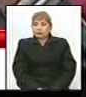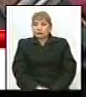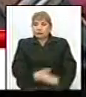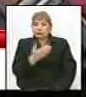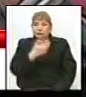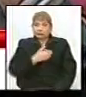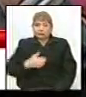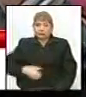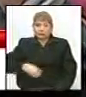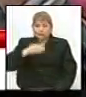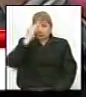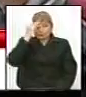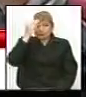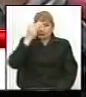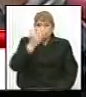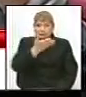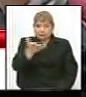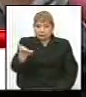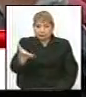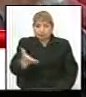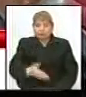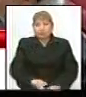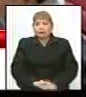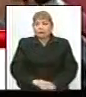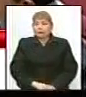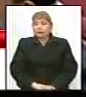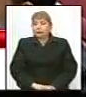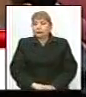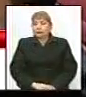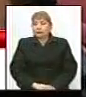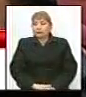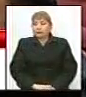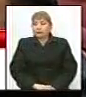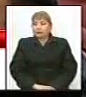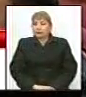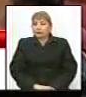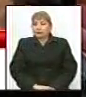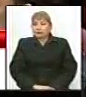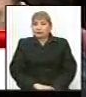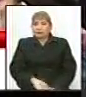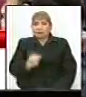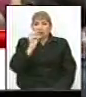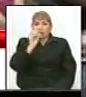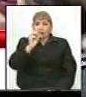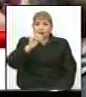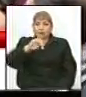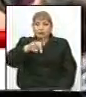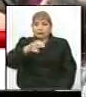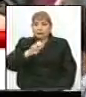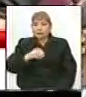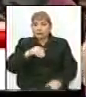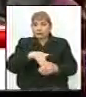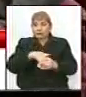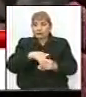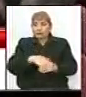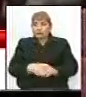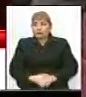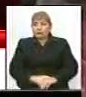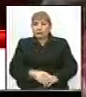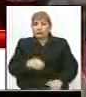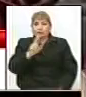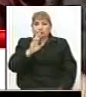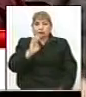Presidente, saludando la presencia de los jefes de OMPE, Jurado Nacional de Elecciones y